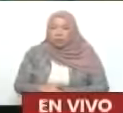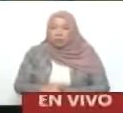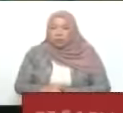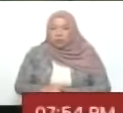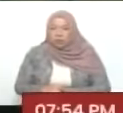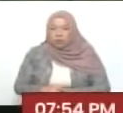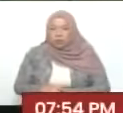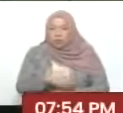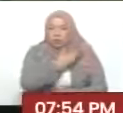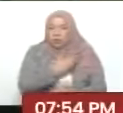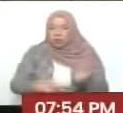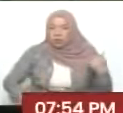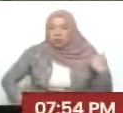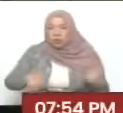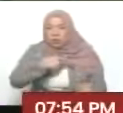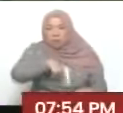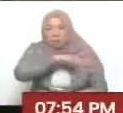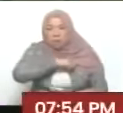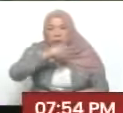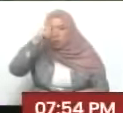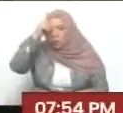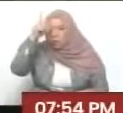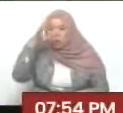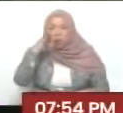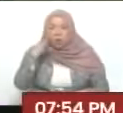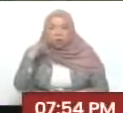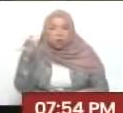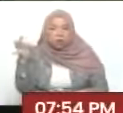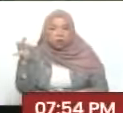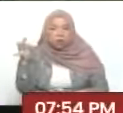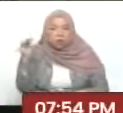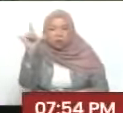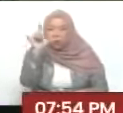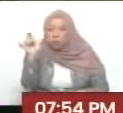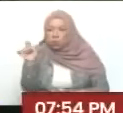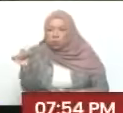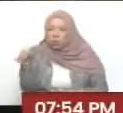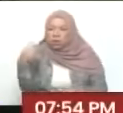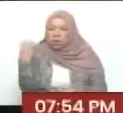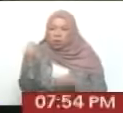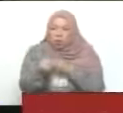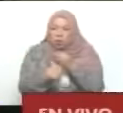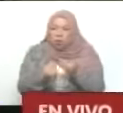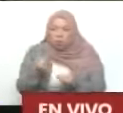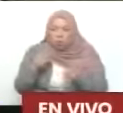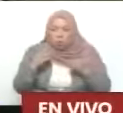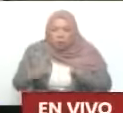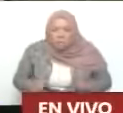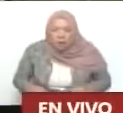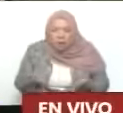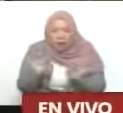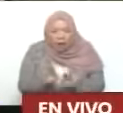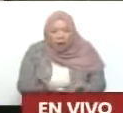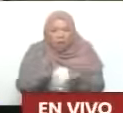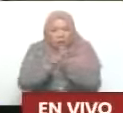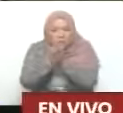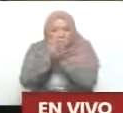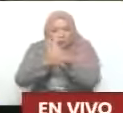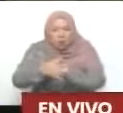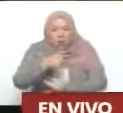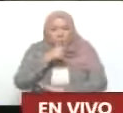tienen los presidentes de España, de Alemania, de Francia, de Italia, y no hagan todo lo que esté en su mano para terminar con este